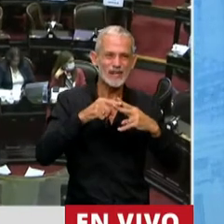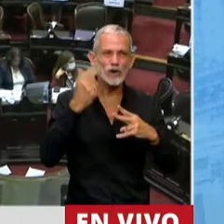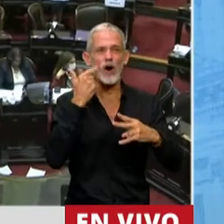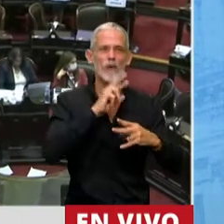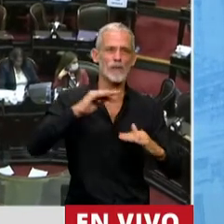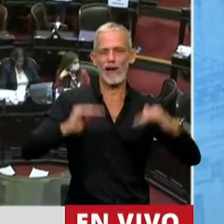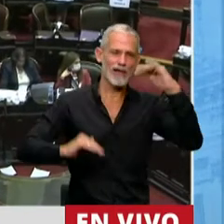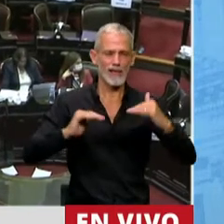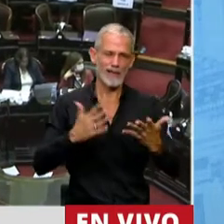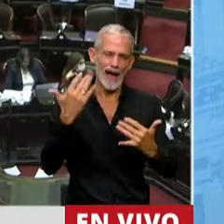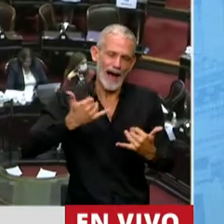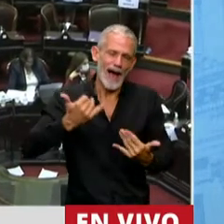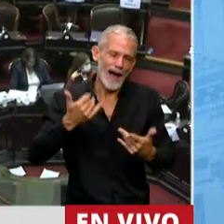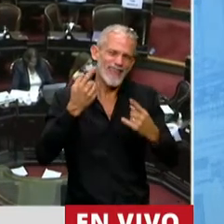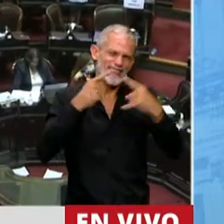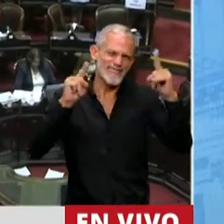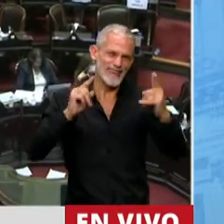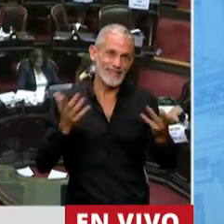una gran brecha de género.